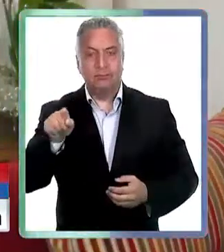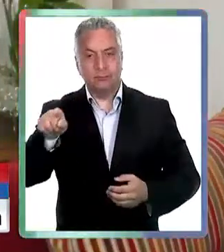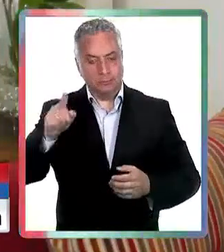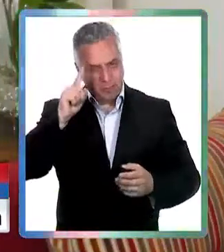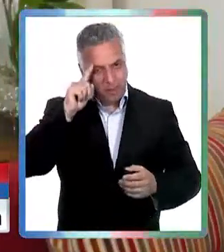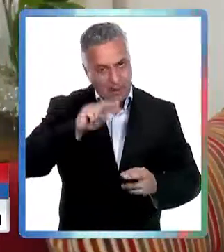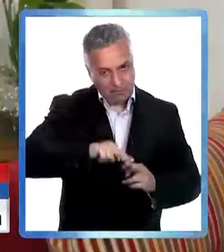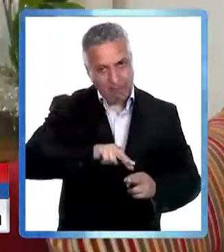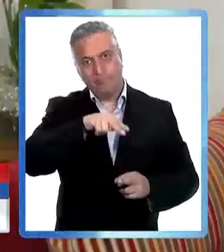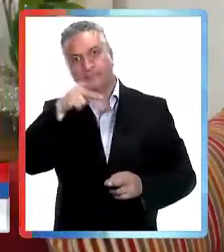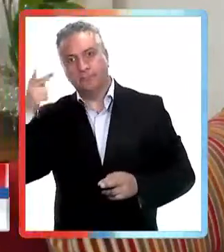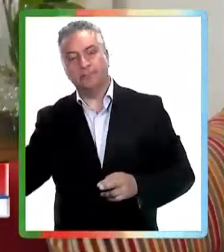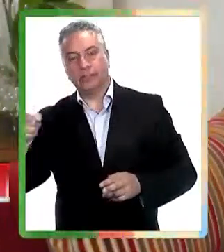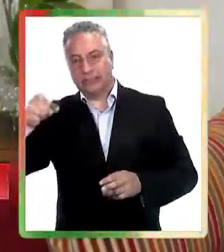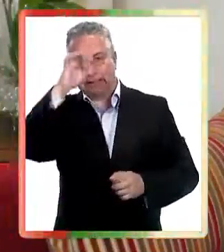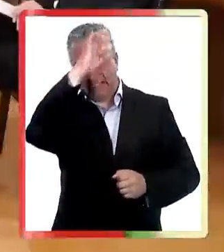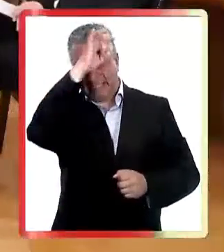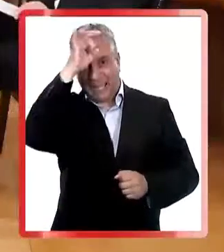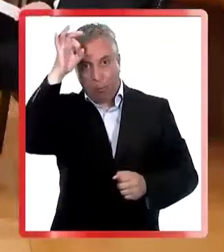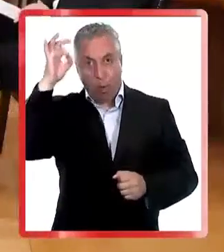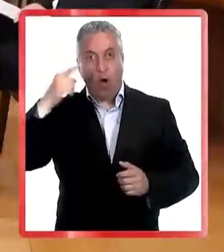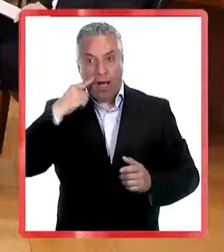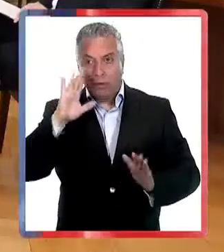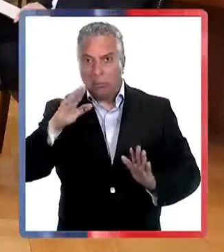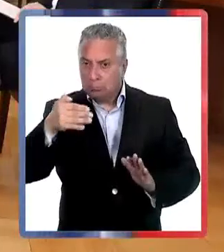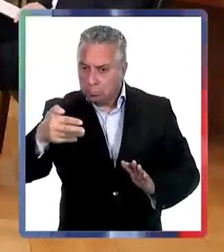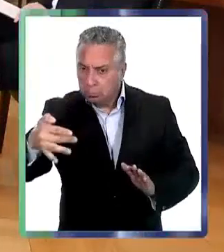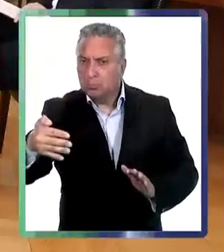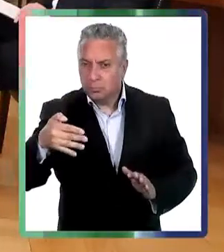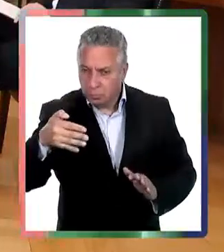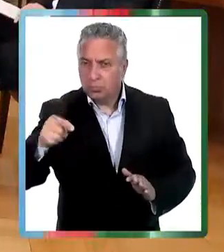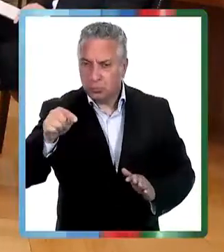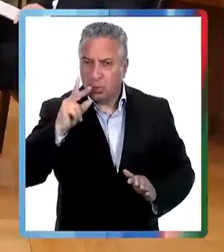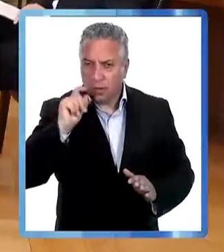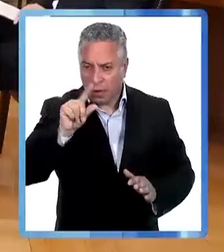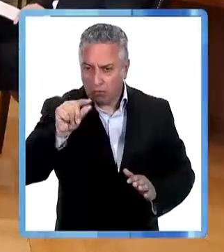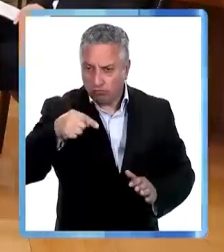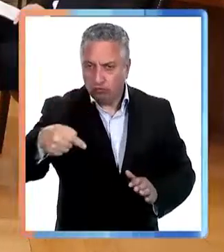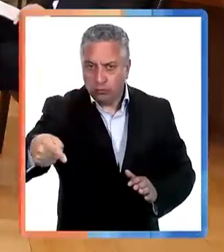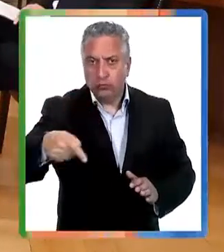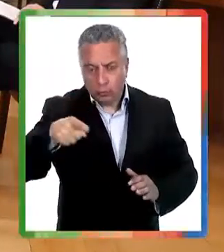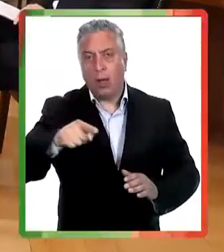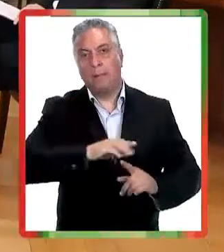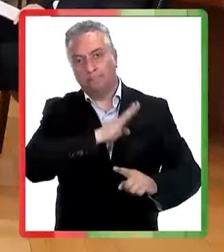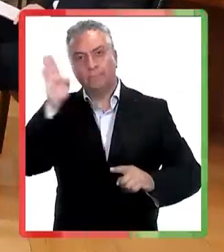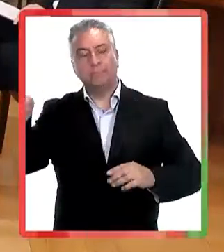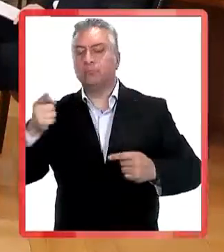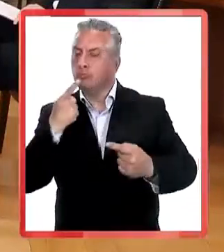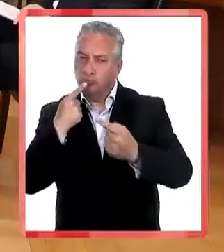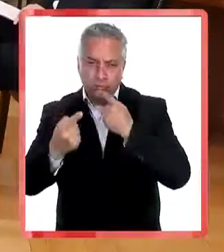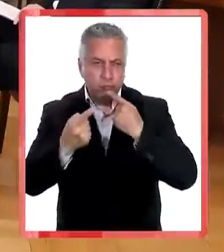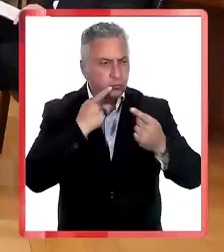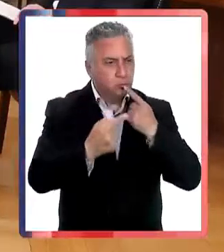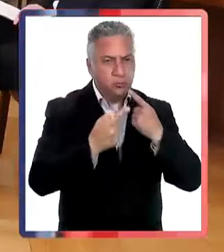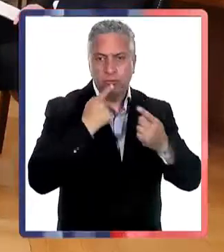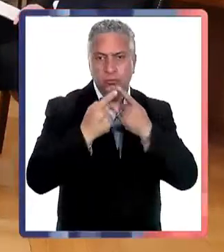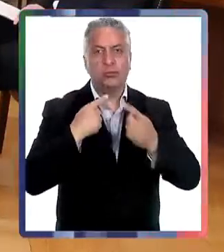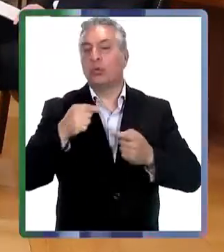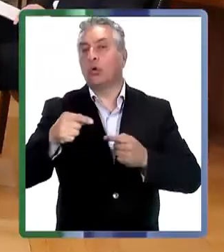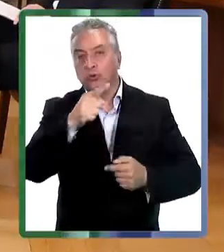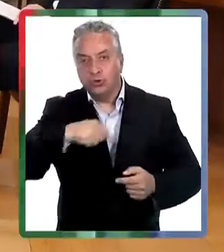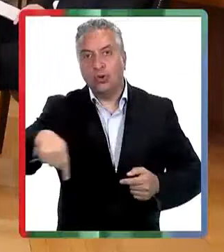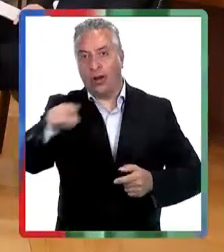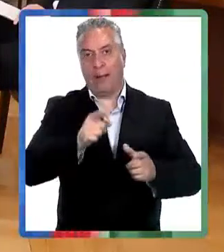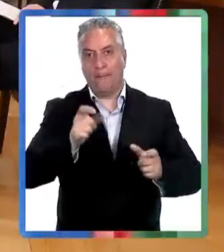trasladarnos a Temuco concretamente en unos días más para hacer una gran conversación con todos los